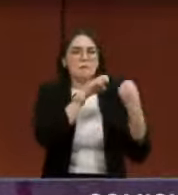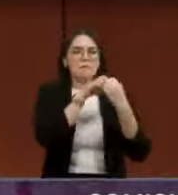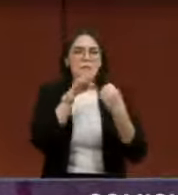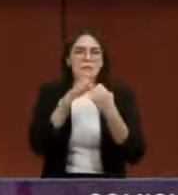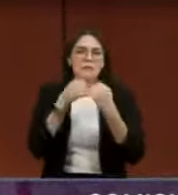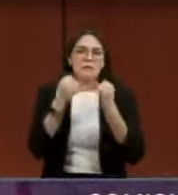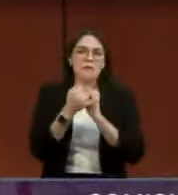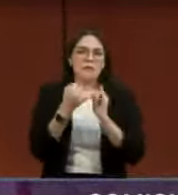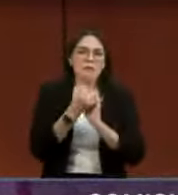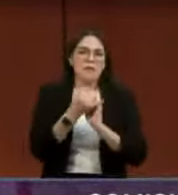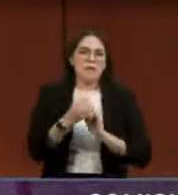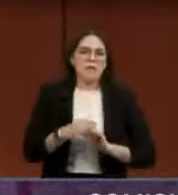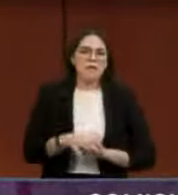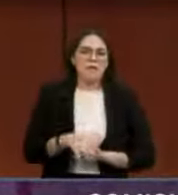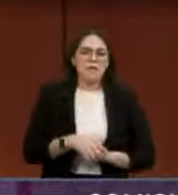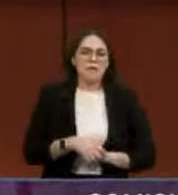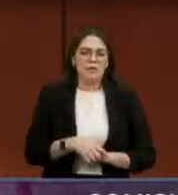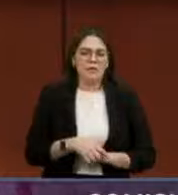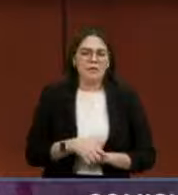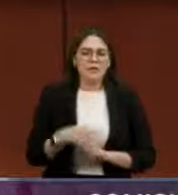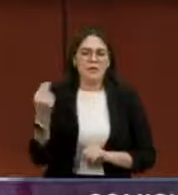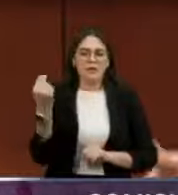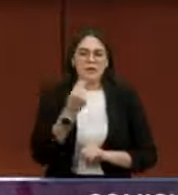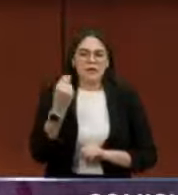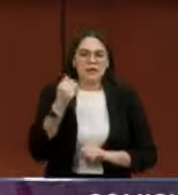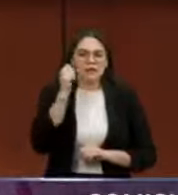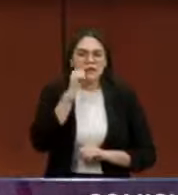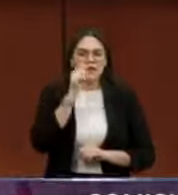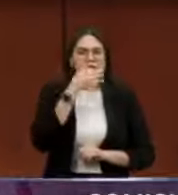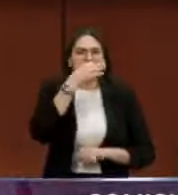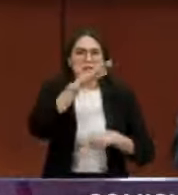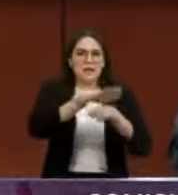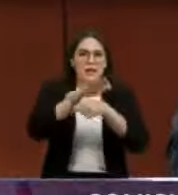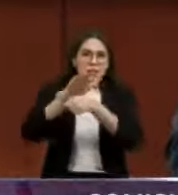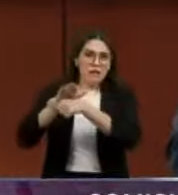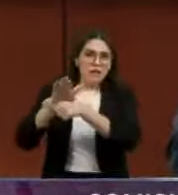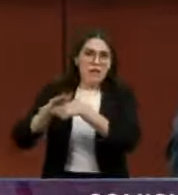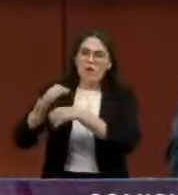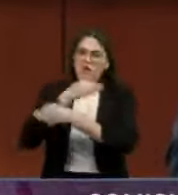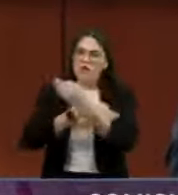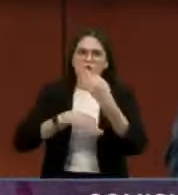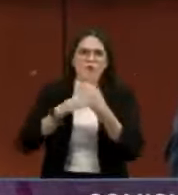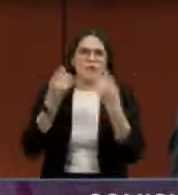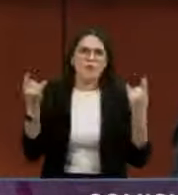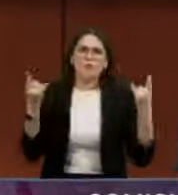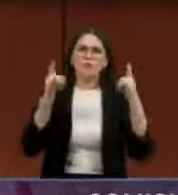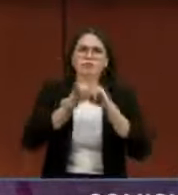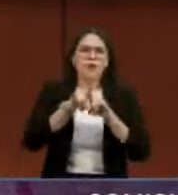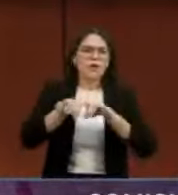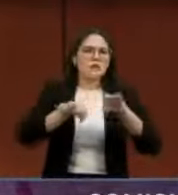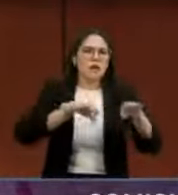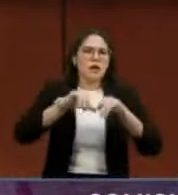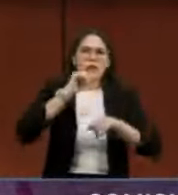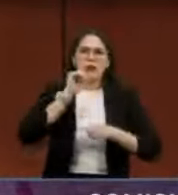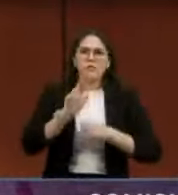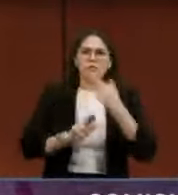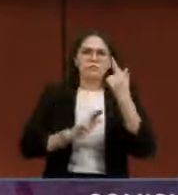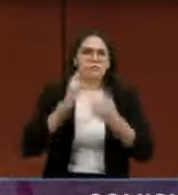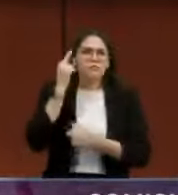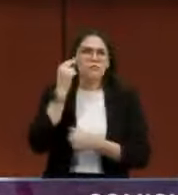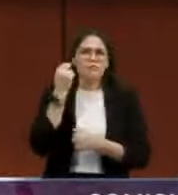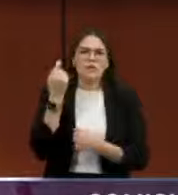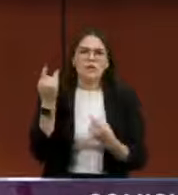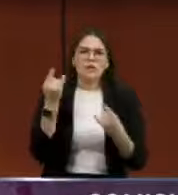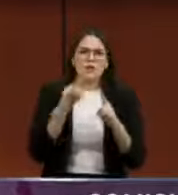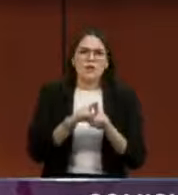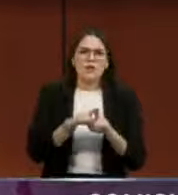enalteciendo: convocar a un paro de la actividad judicial